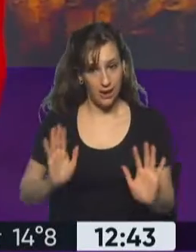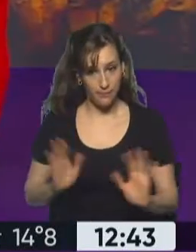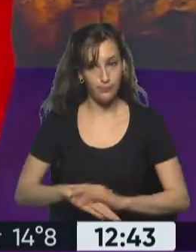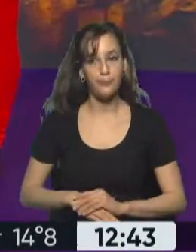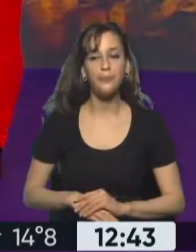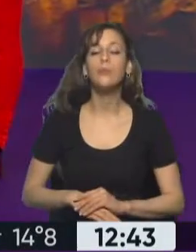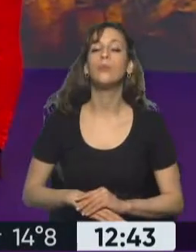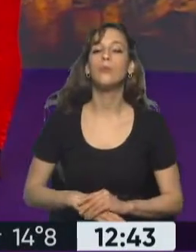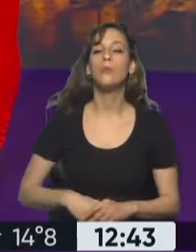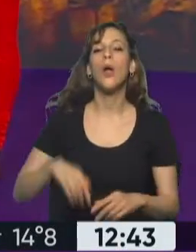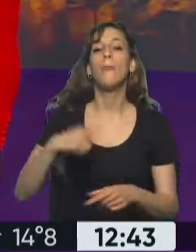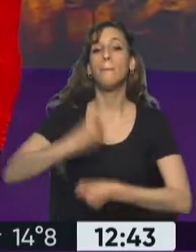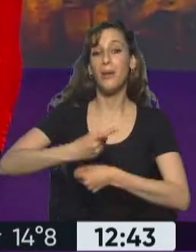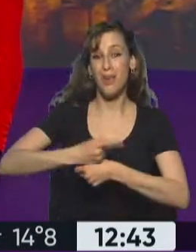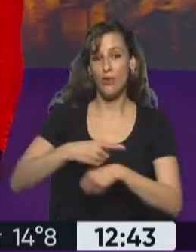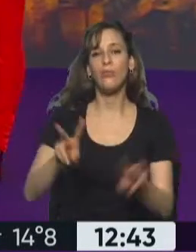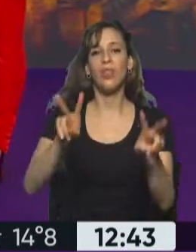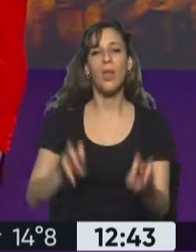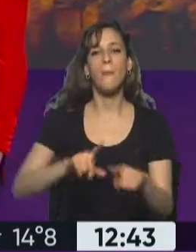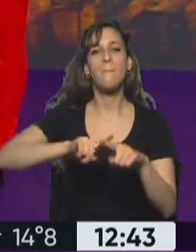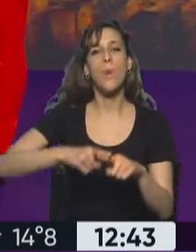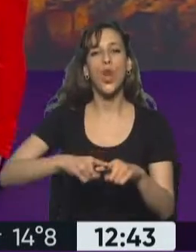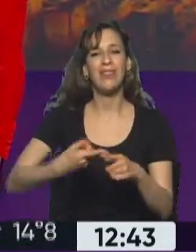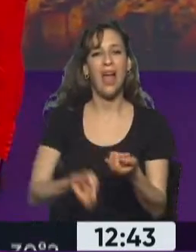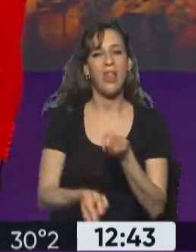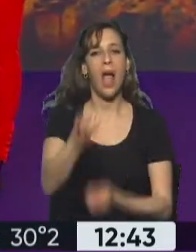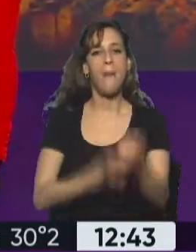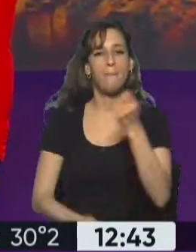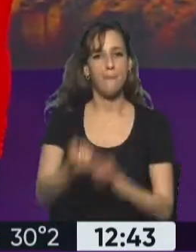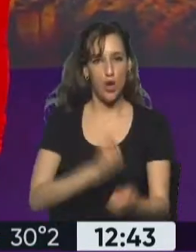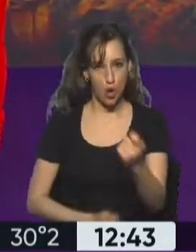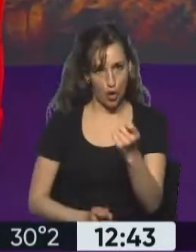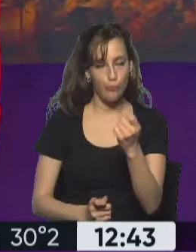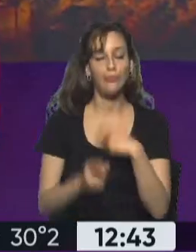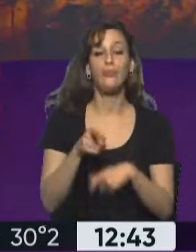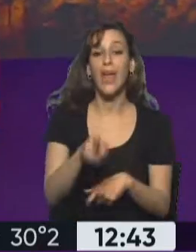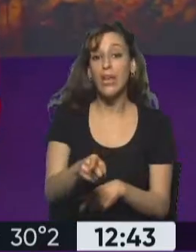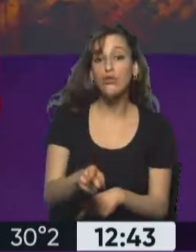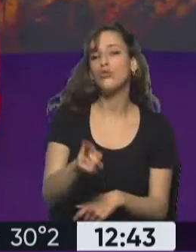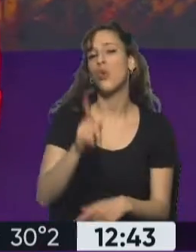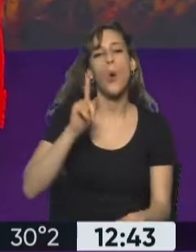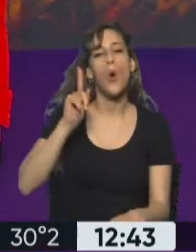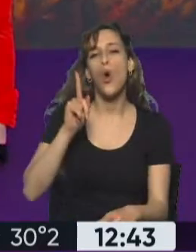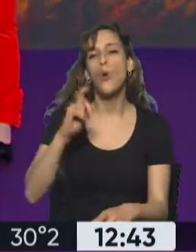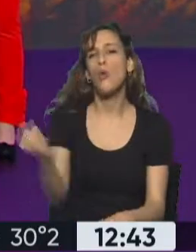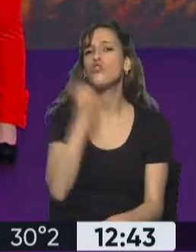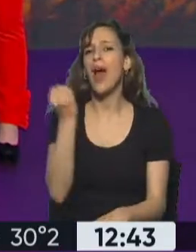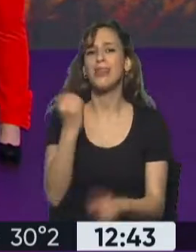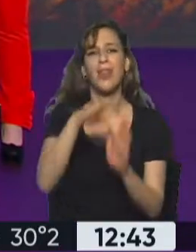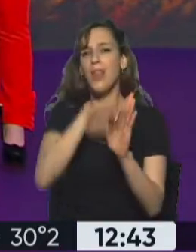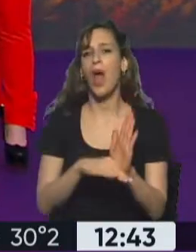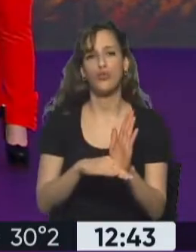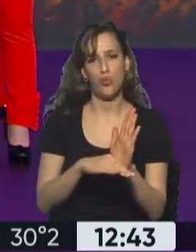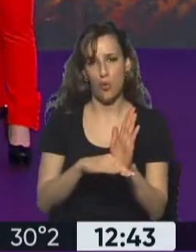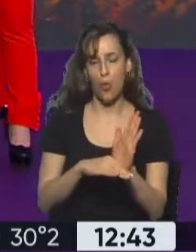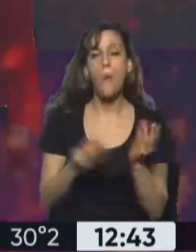primer lugar, la política cambiaria. Sin lugar a dudas, es un dato fundamental que hay que tener en cuenta y que en